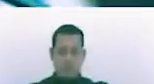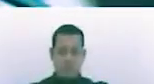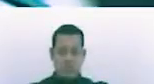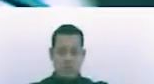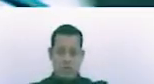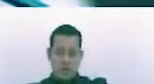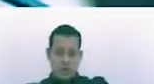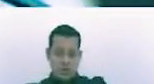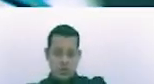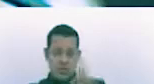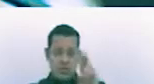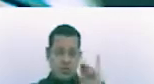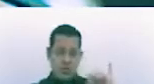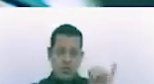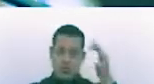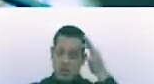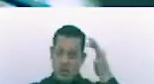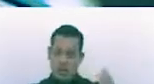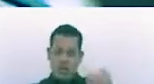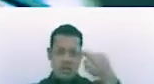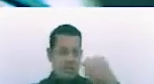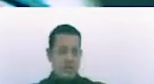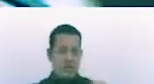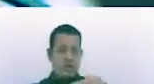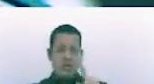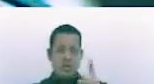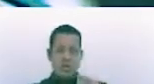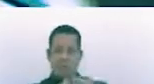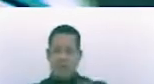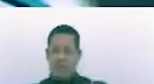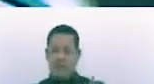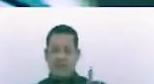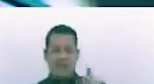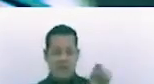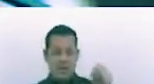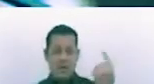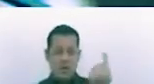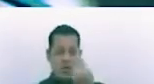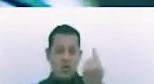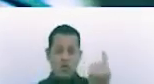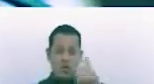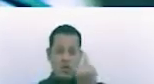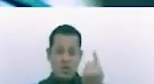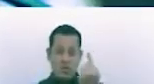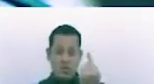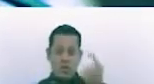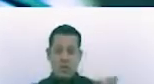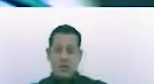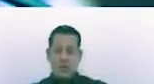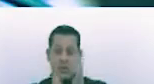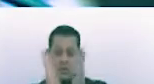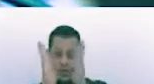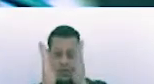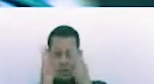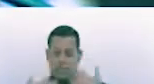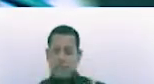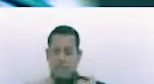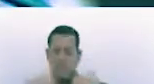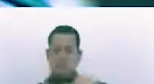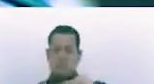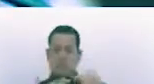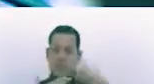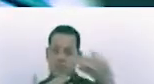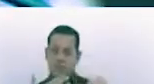la dirección del DUI. Creo que realmente no hay a dónde perderse. Lo único que nada más estamos escuchando en este pleno